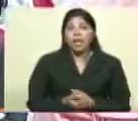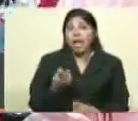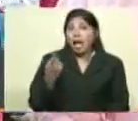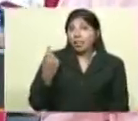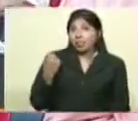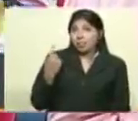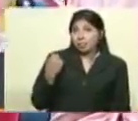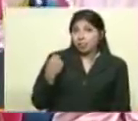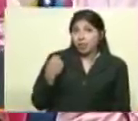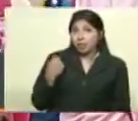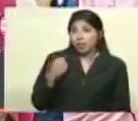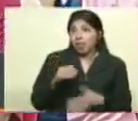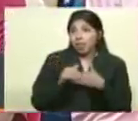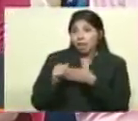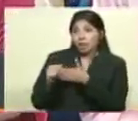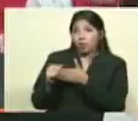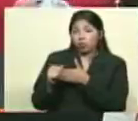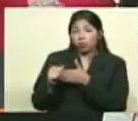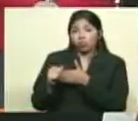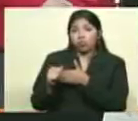MUT hizo un show.